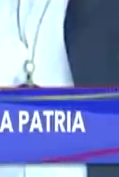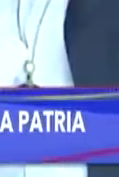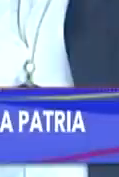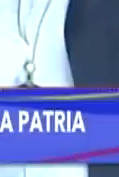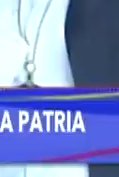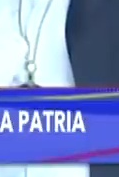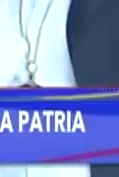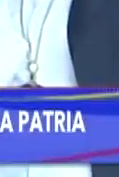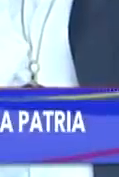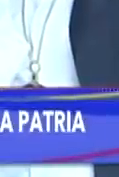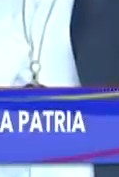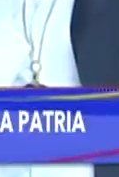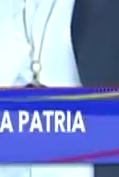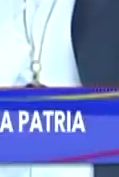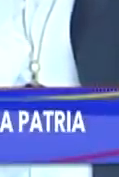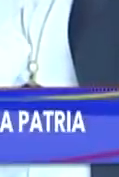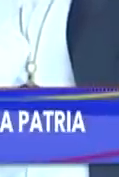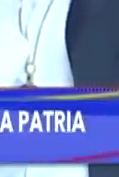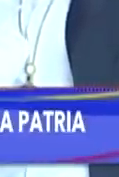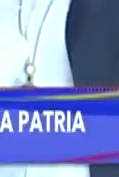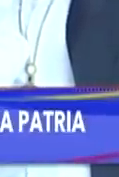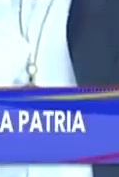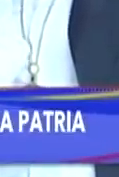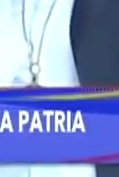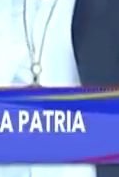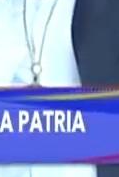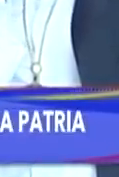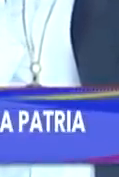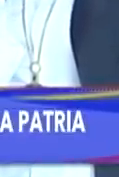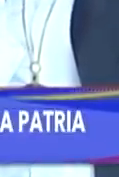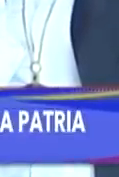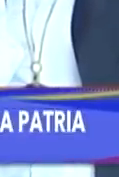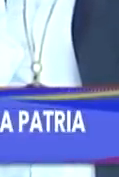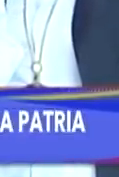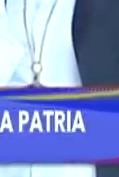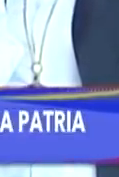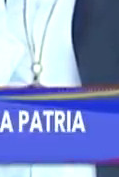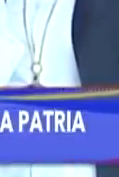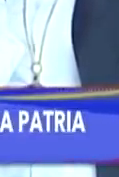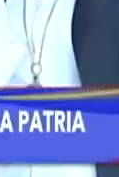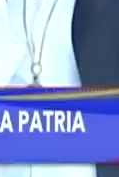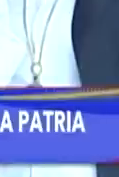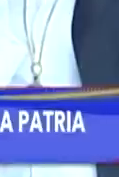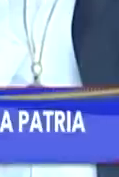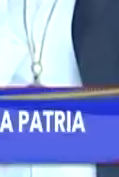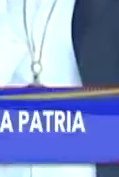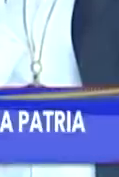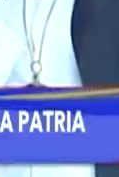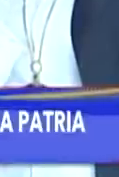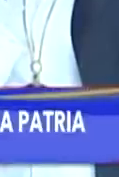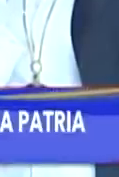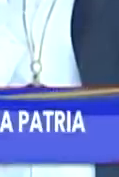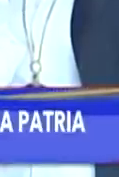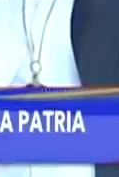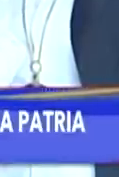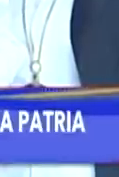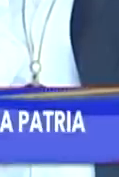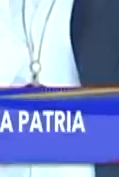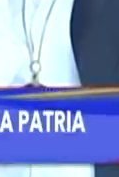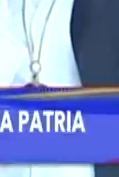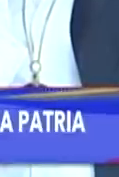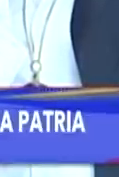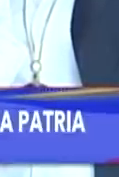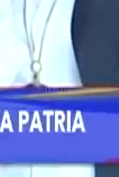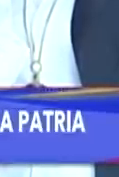que provienen de zonas donde hay transmisión local de esta enfermedad. Luego allí nos encontramos con otra